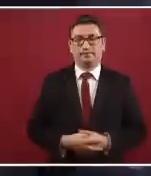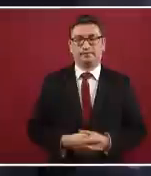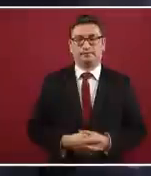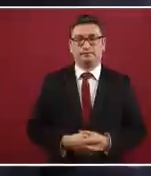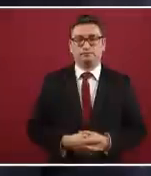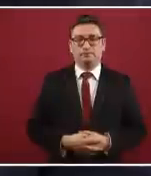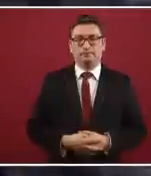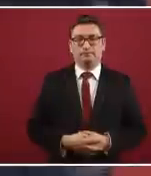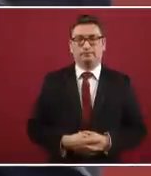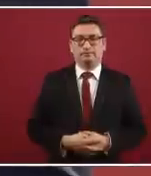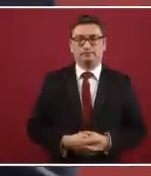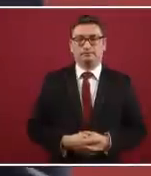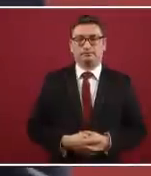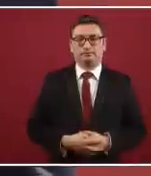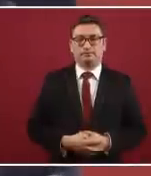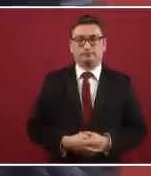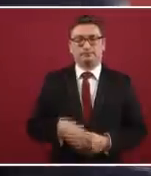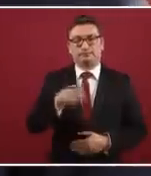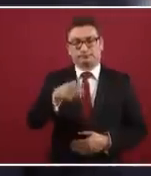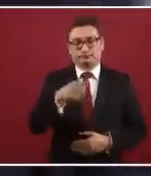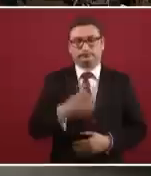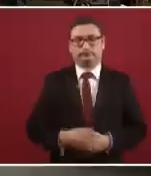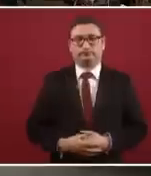A ver, pero quedamos aquí contigo.